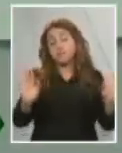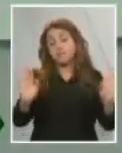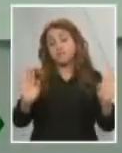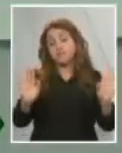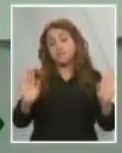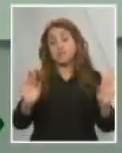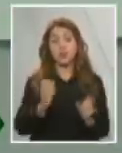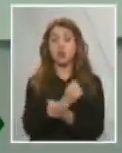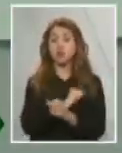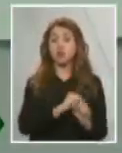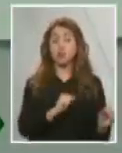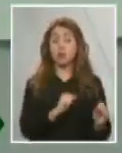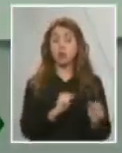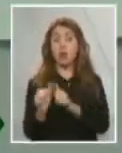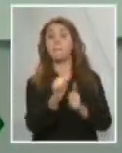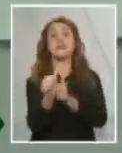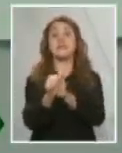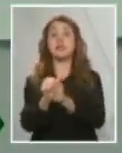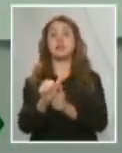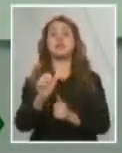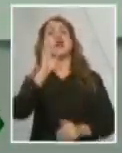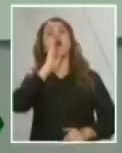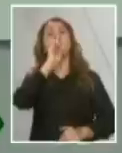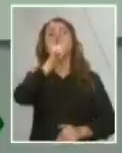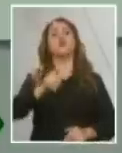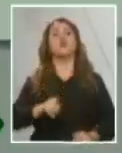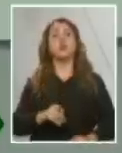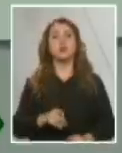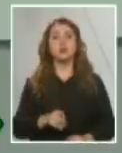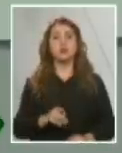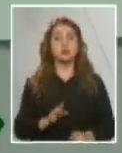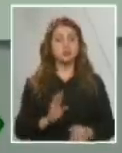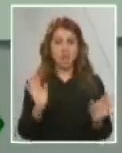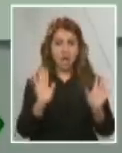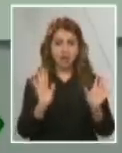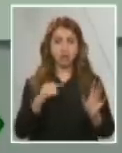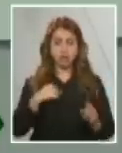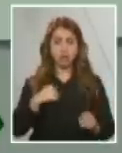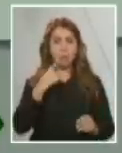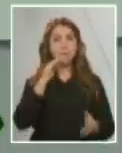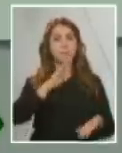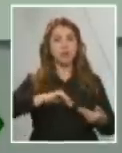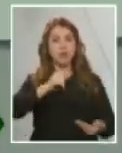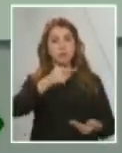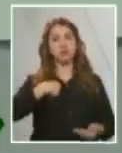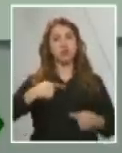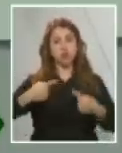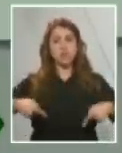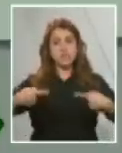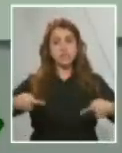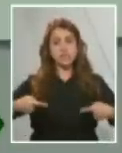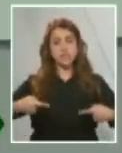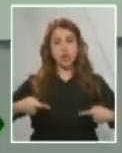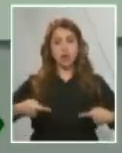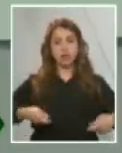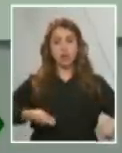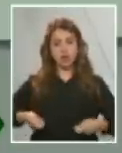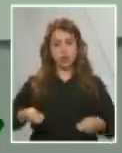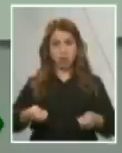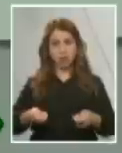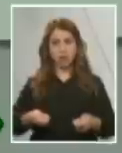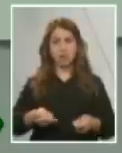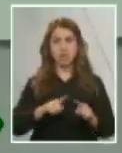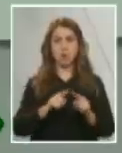No hay nada que hacer porque no puedo perseguirlo y decirle, caballero, respéteme, ando en silla. Entonces, eso igual